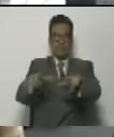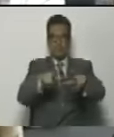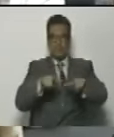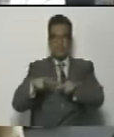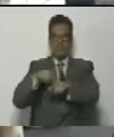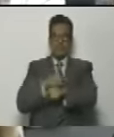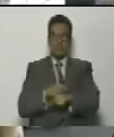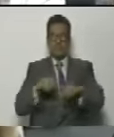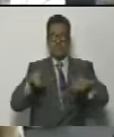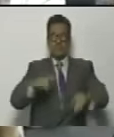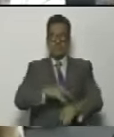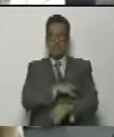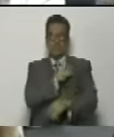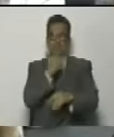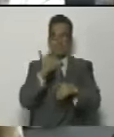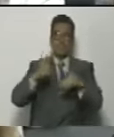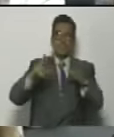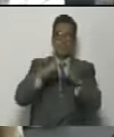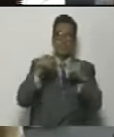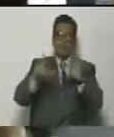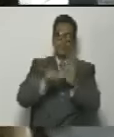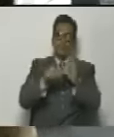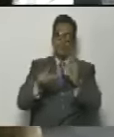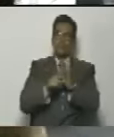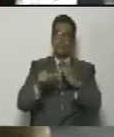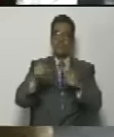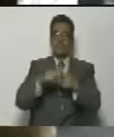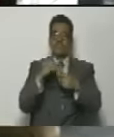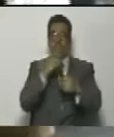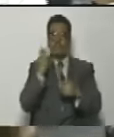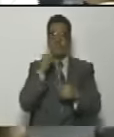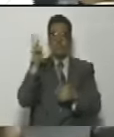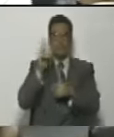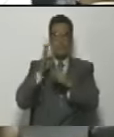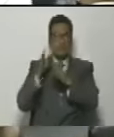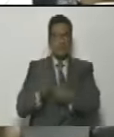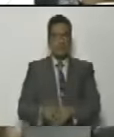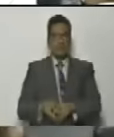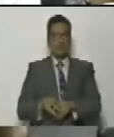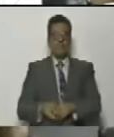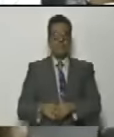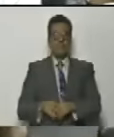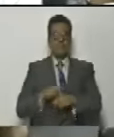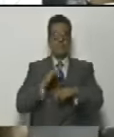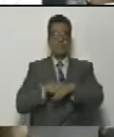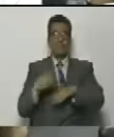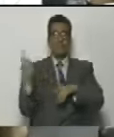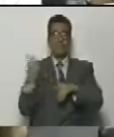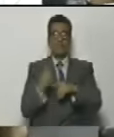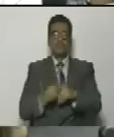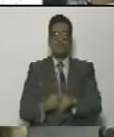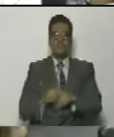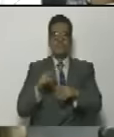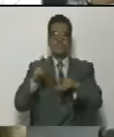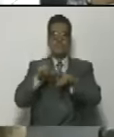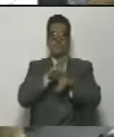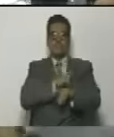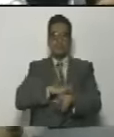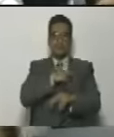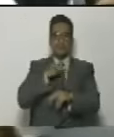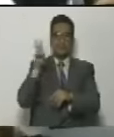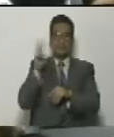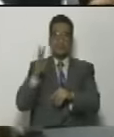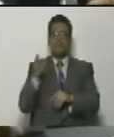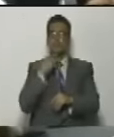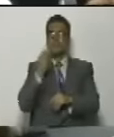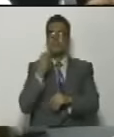canchas, en las universidades, en los liceos, de toda la juventud venezolana por el lanzamiento de la gran misión